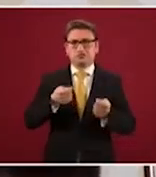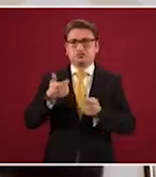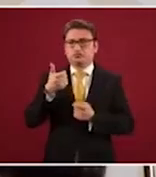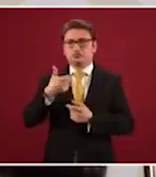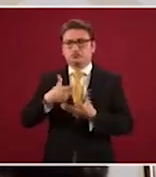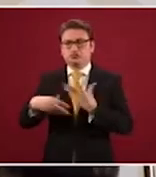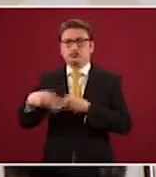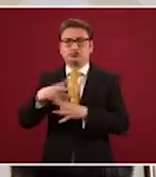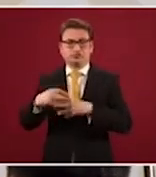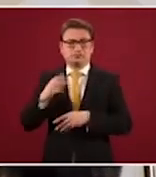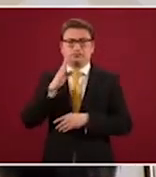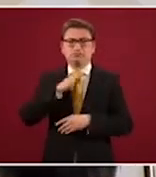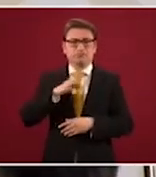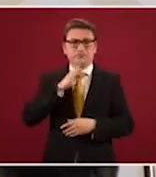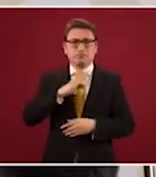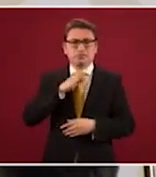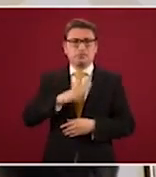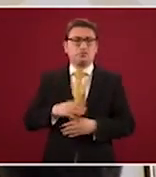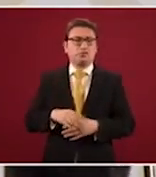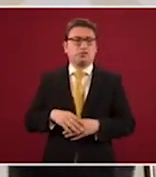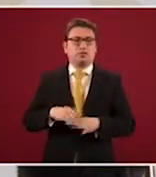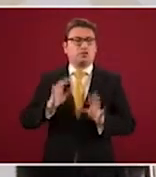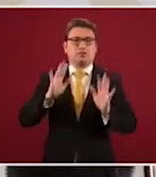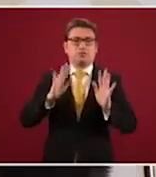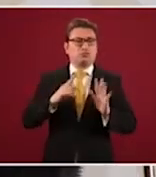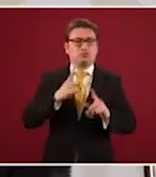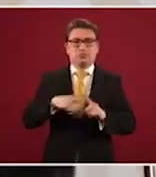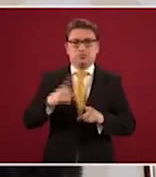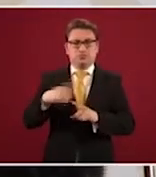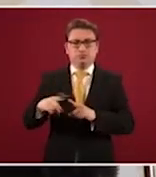financieros, económicos o por